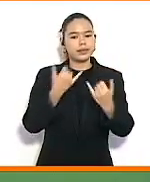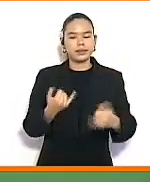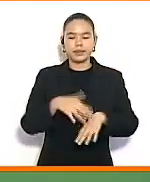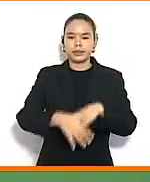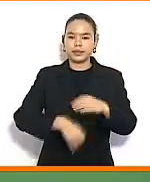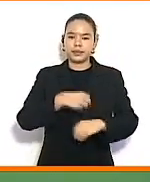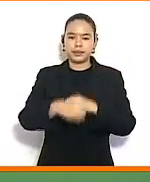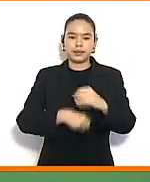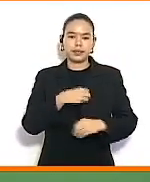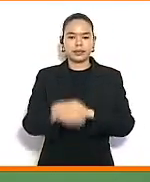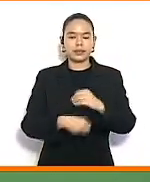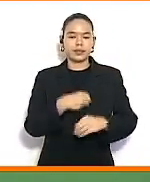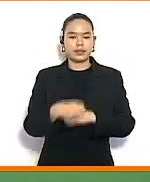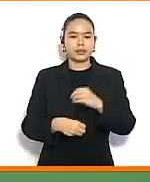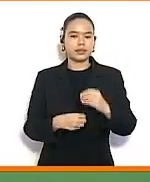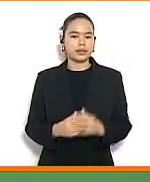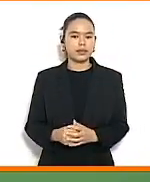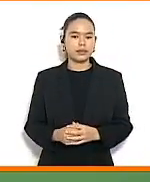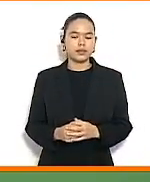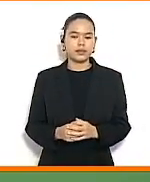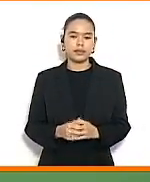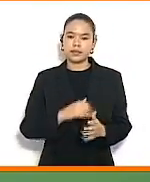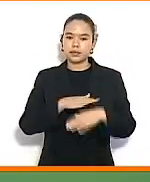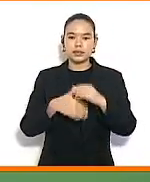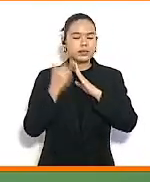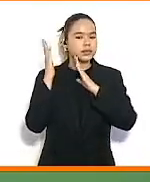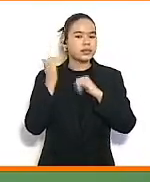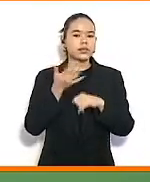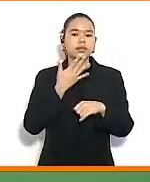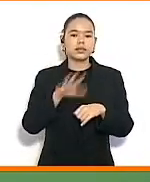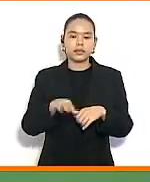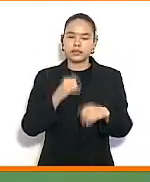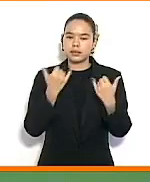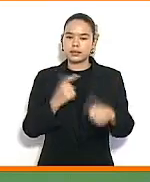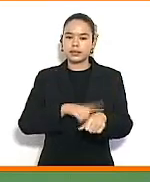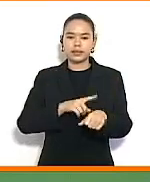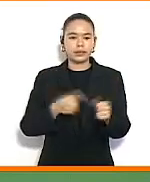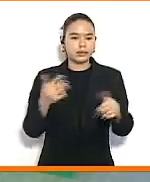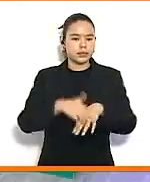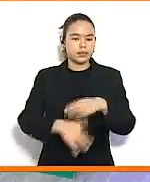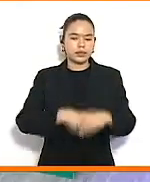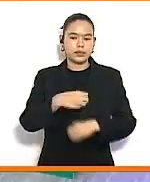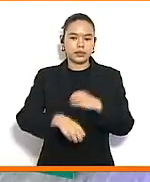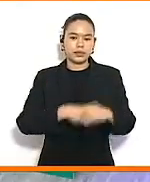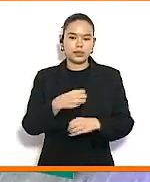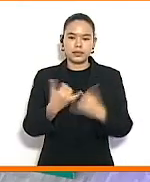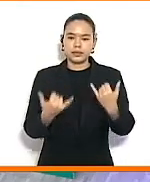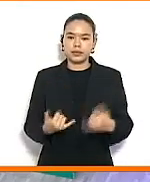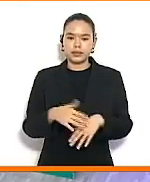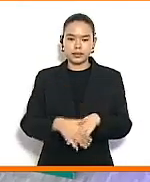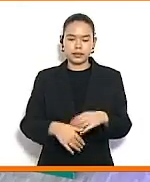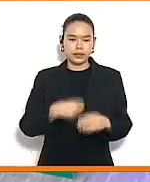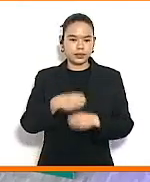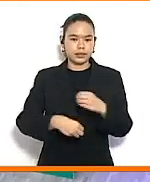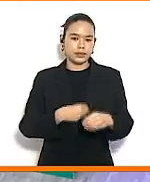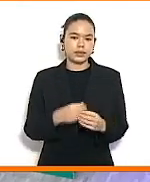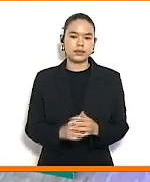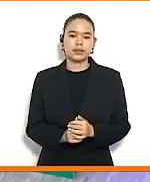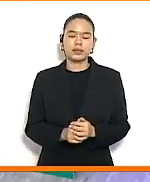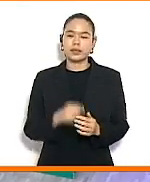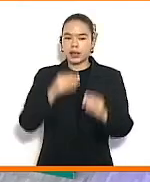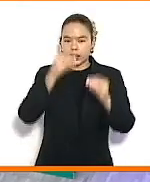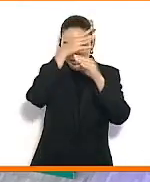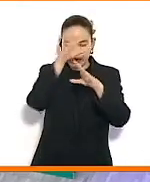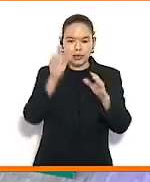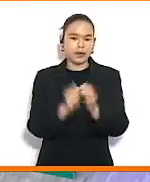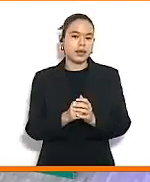incorporar nuestras esferas al juego. Les deseo muchísima suerte y ahora que nuestras esferas ya están incorporadas en nuestro juego, te quiero